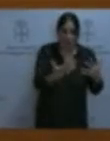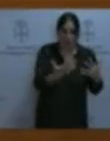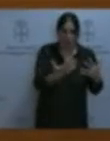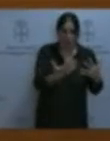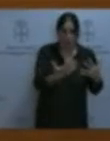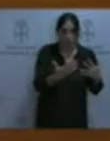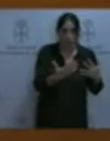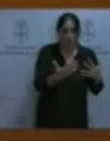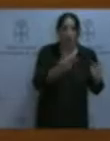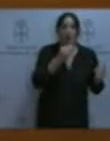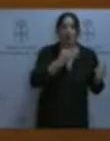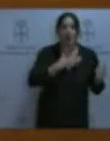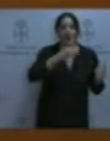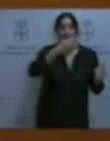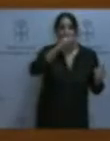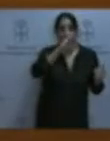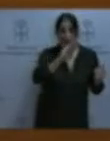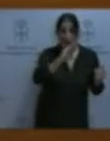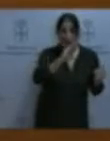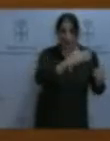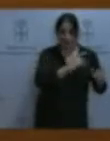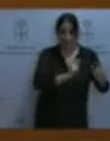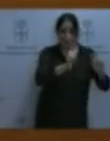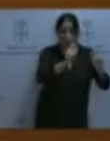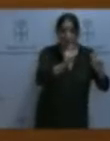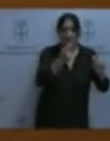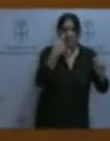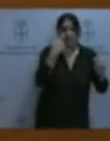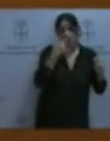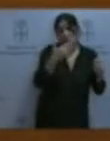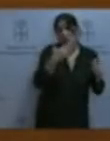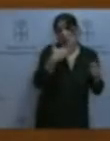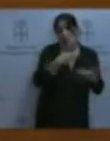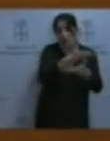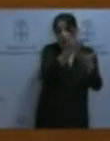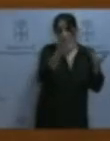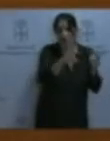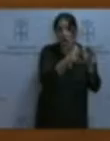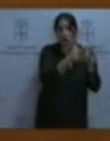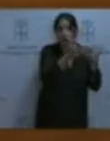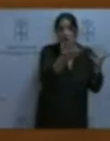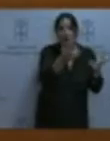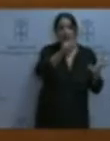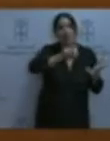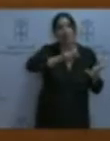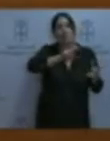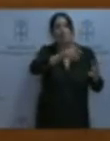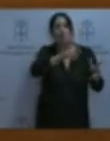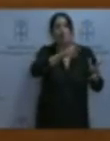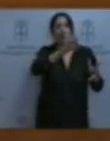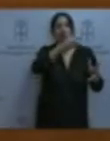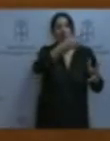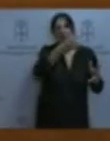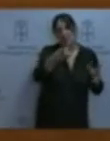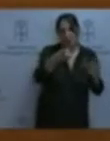que los bienes declarados BIC, por ejemplo, que es algo yo creo bastante conocido por la sociedad asturiana, los declarados rondaban aproximadamente los